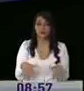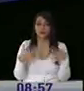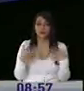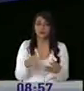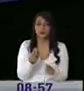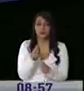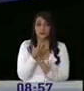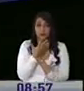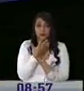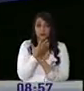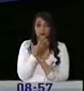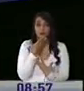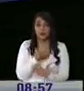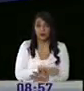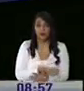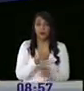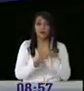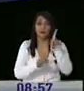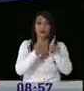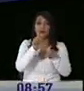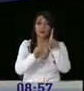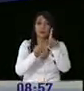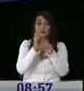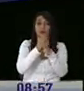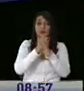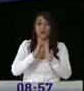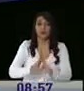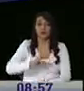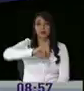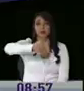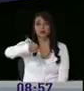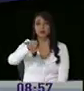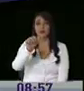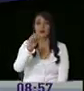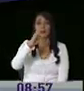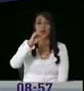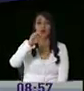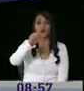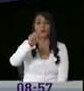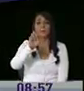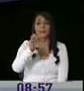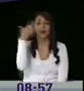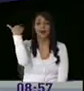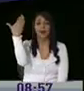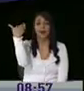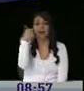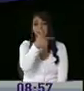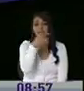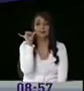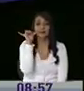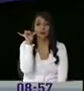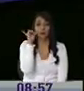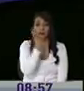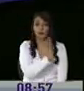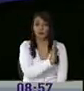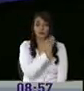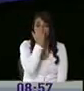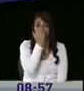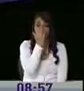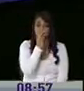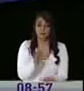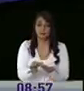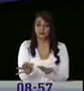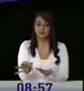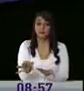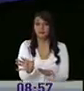están contando habrá que preguntarle al ingeniero jacome que es el alcalde de allá de sangolquí del cantón rumiñahui